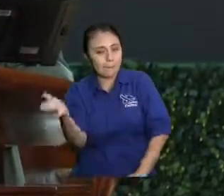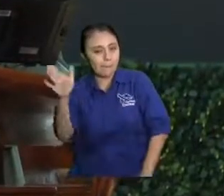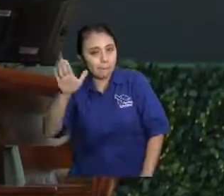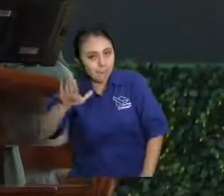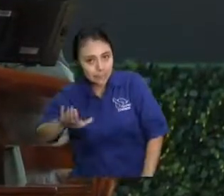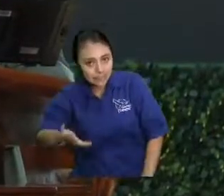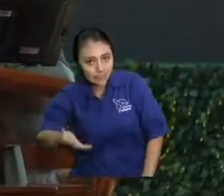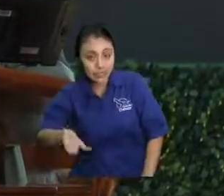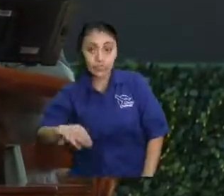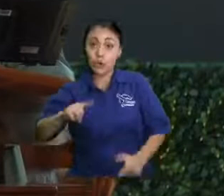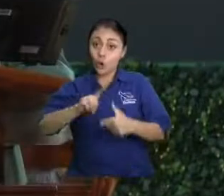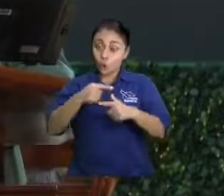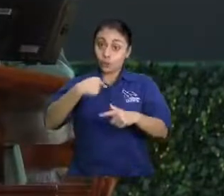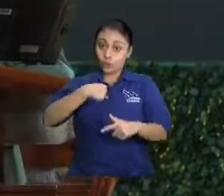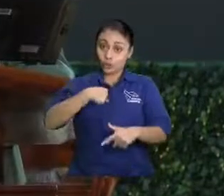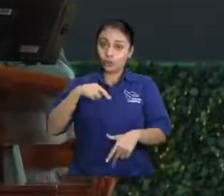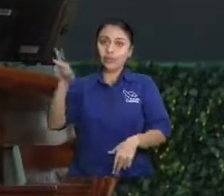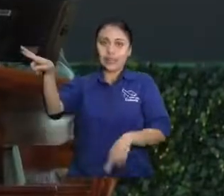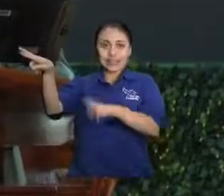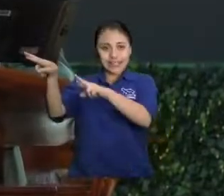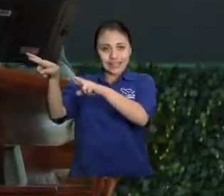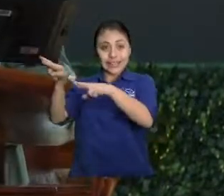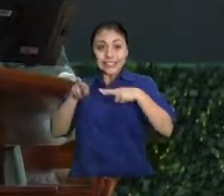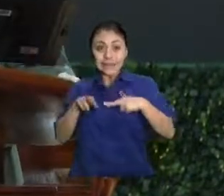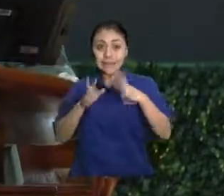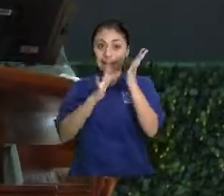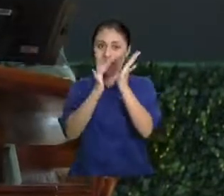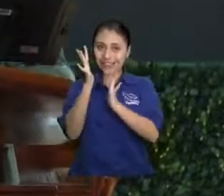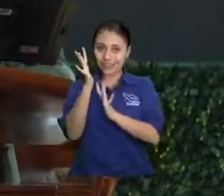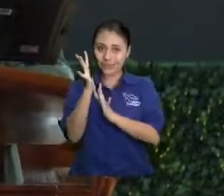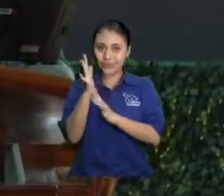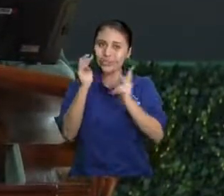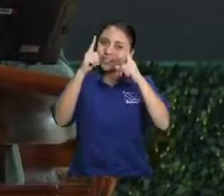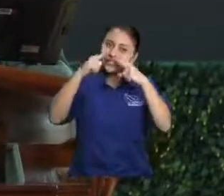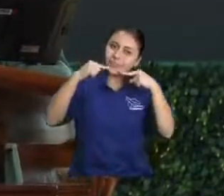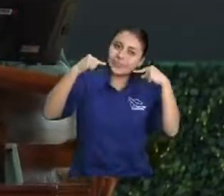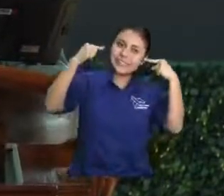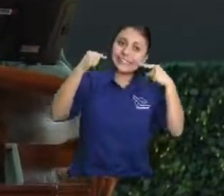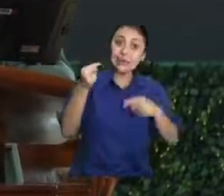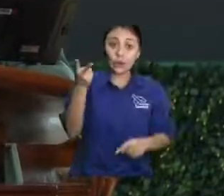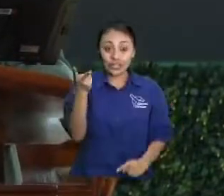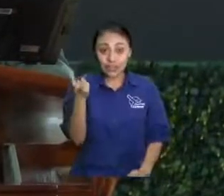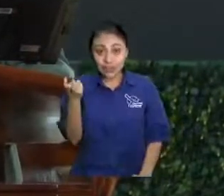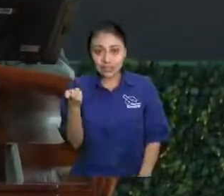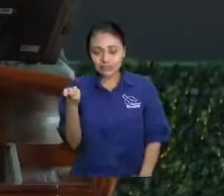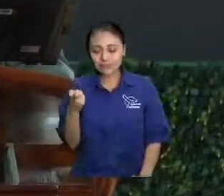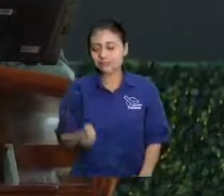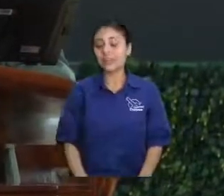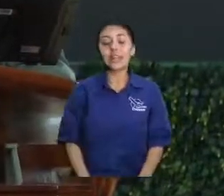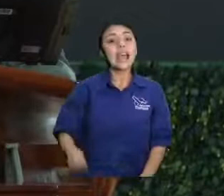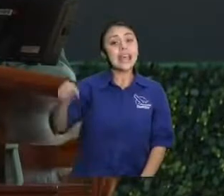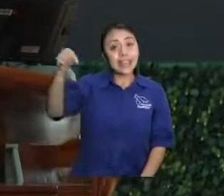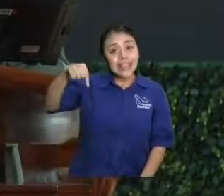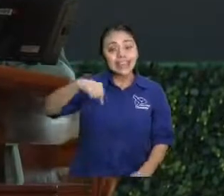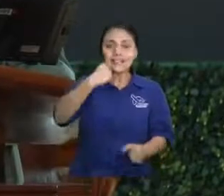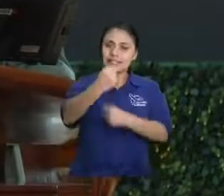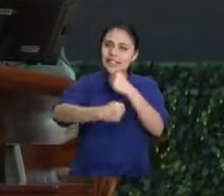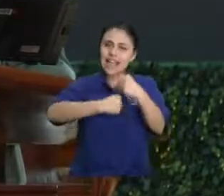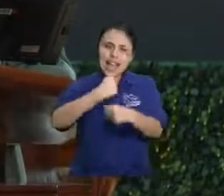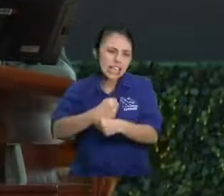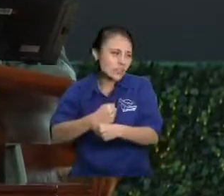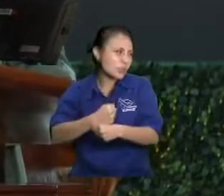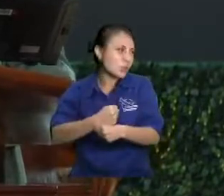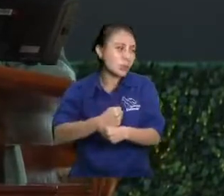conmigo. Yo espero que a usted le pase lo mismo. Y este año, en medio de vicisitudes, problemas